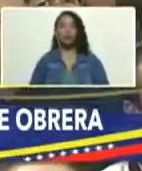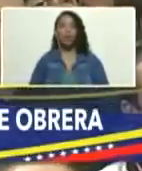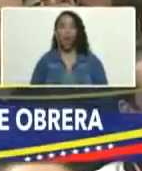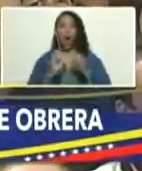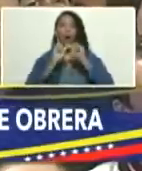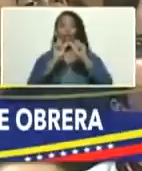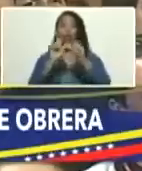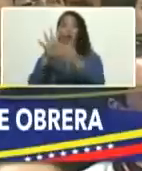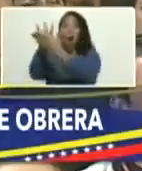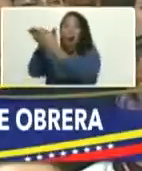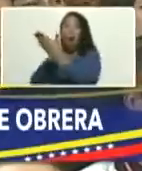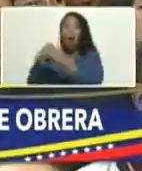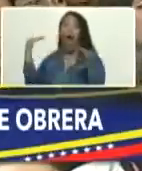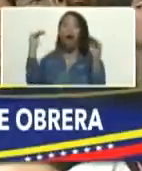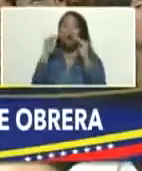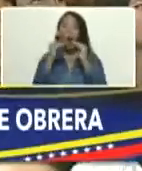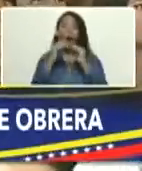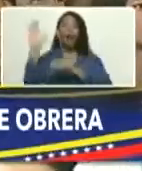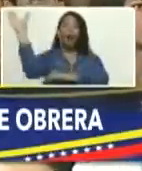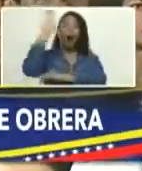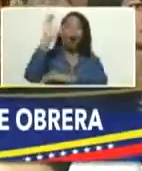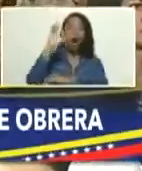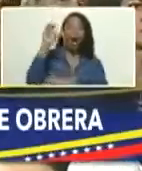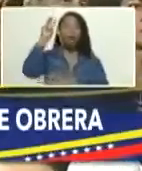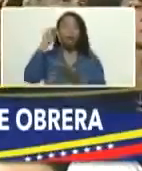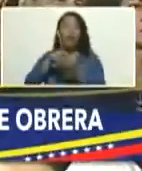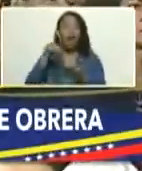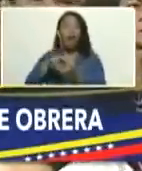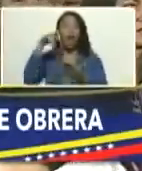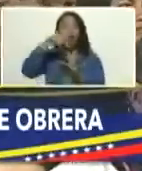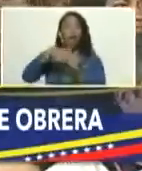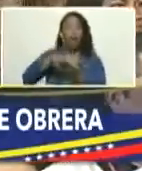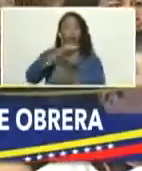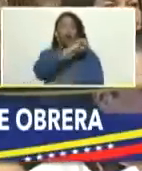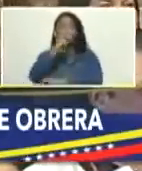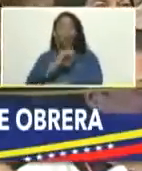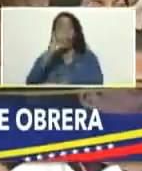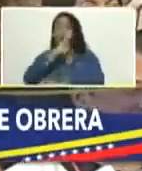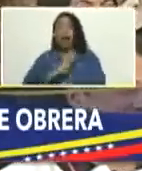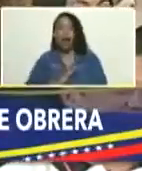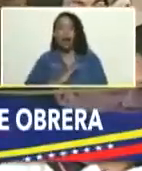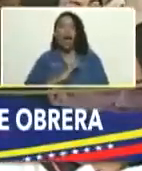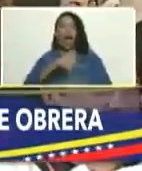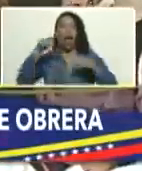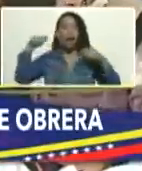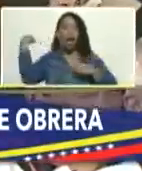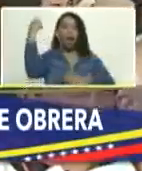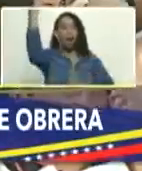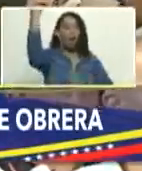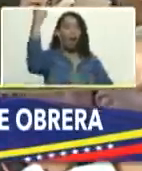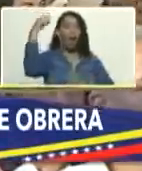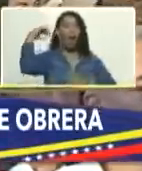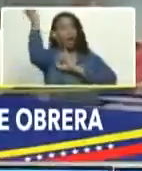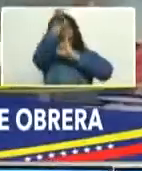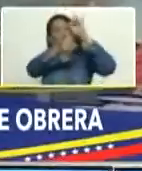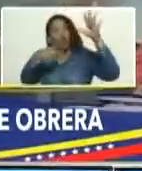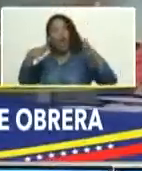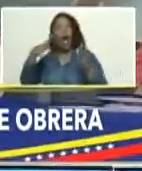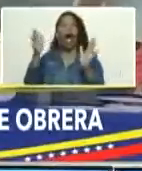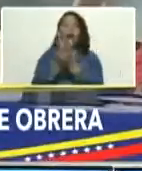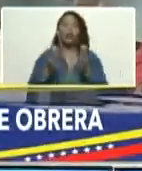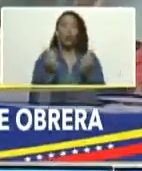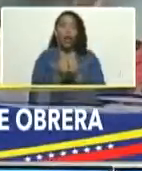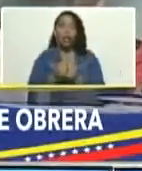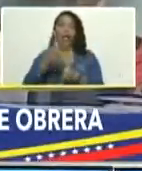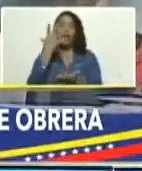Seguirlo en Miranda, en Caracas, en Carabobo, en el Zulia, en Barinas, en Apure, en Amazonas, en Anzoátegui, en